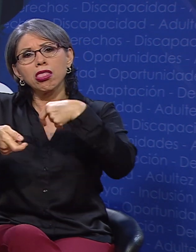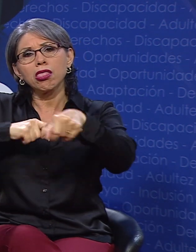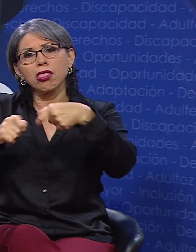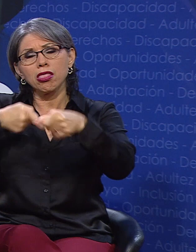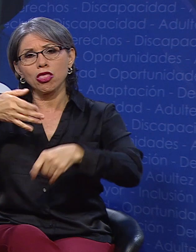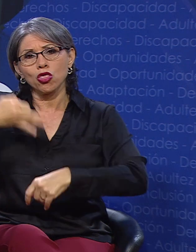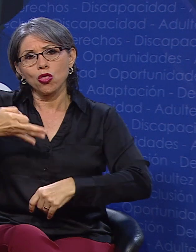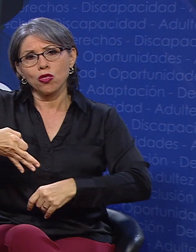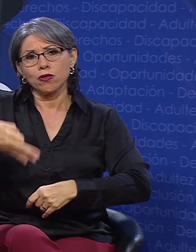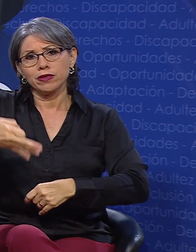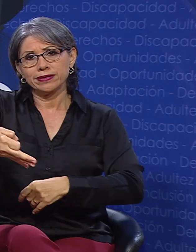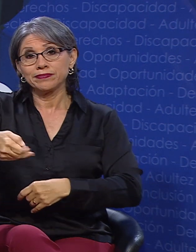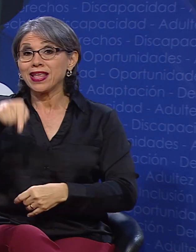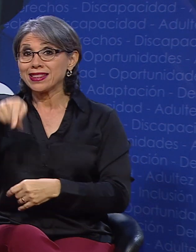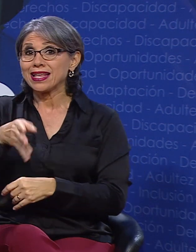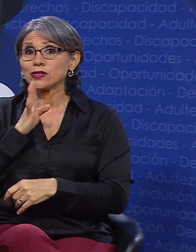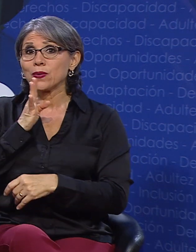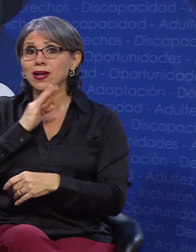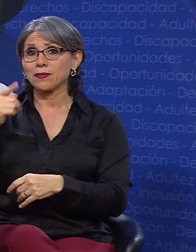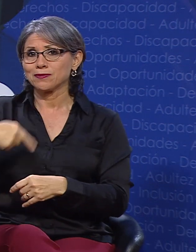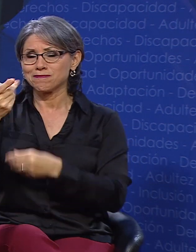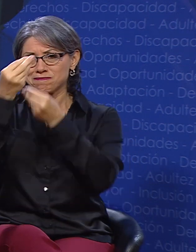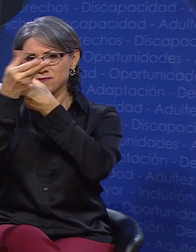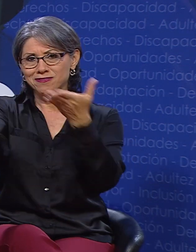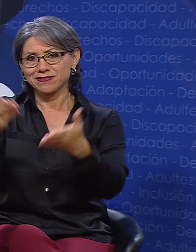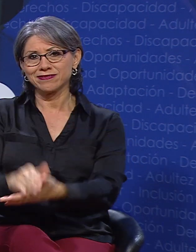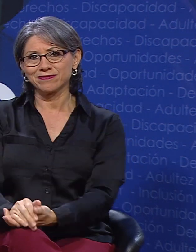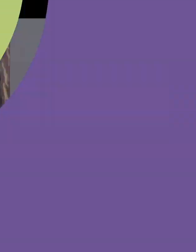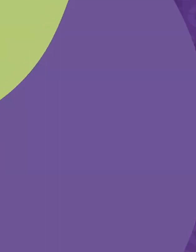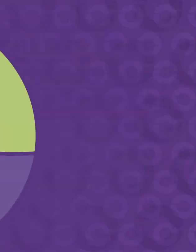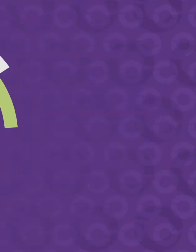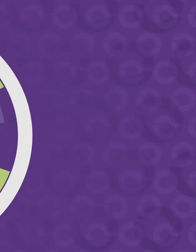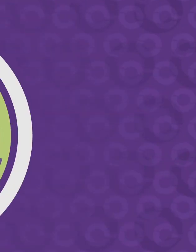De esto conversaremos en la siguiente información.